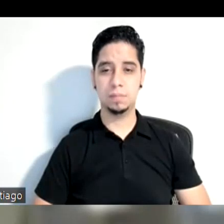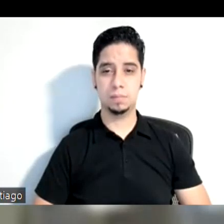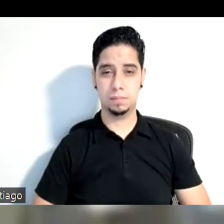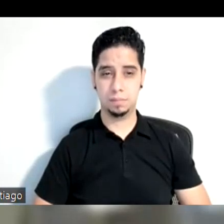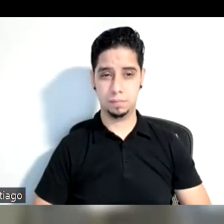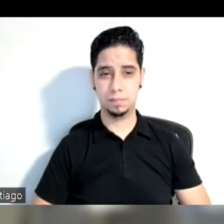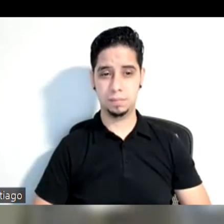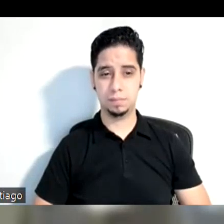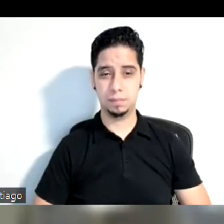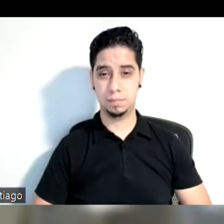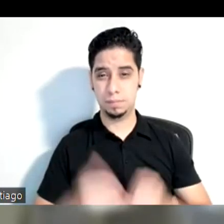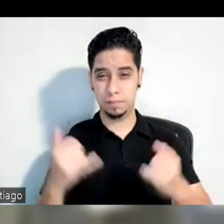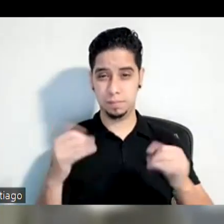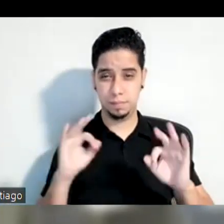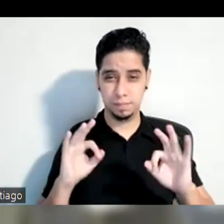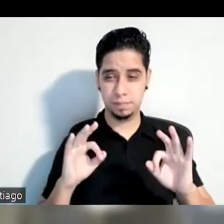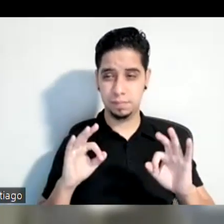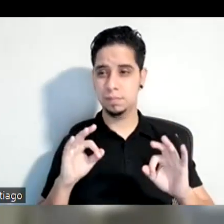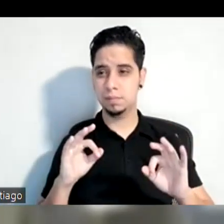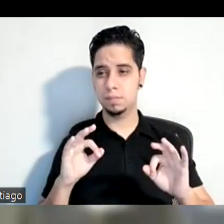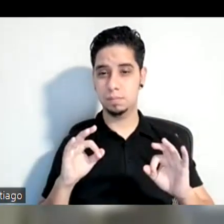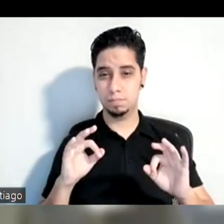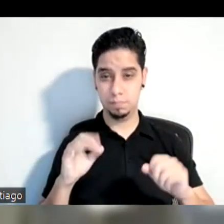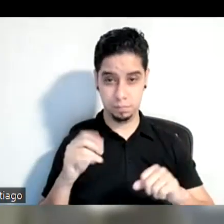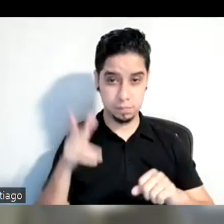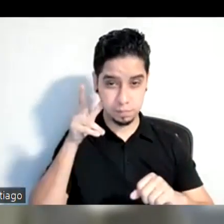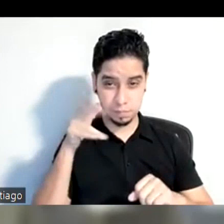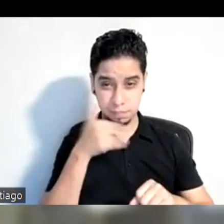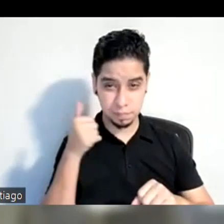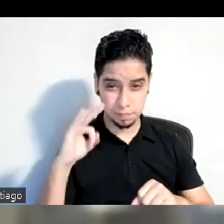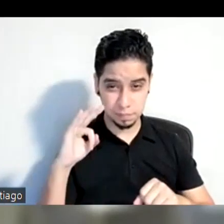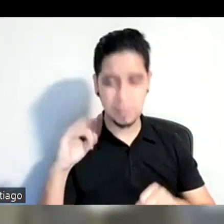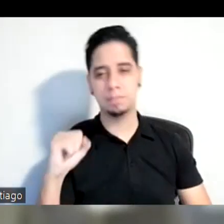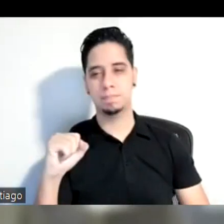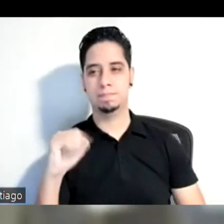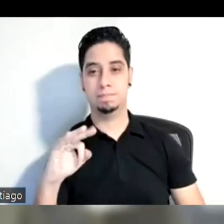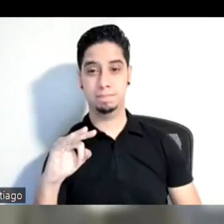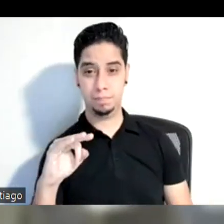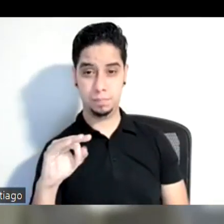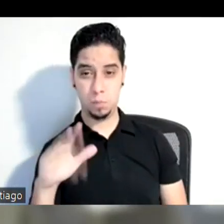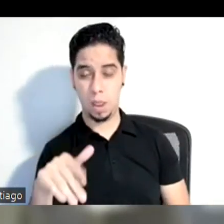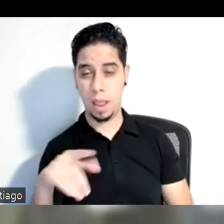Probando. Ahora, sí. Oh, sí. ¿Se oye mejor? Okay, sí. Mucho. Pues entonces,